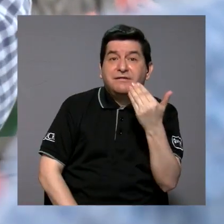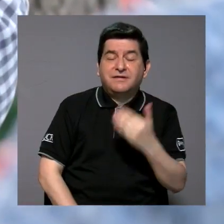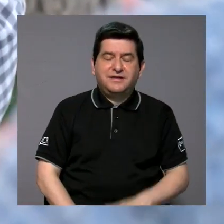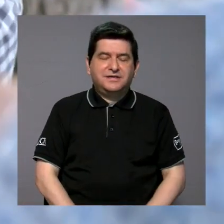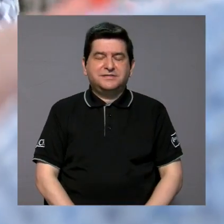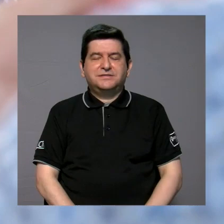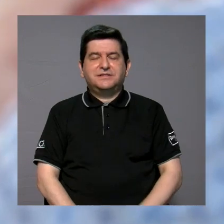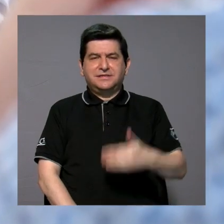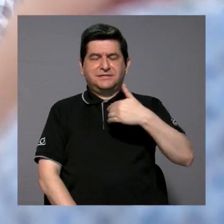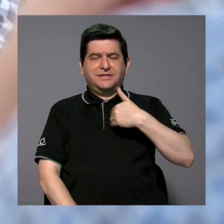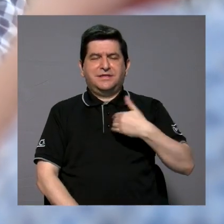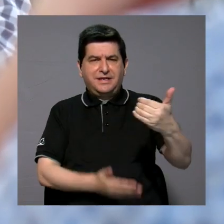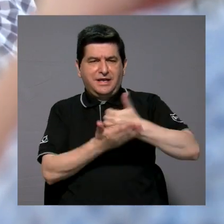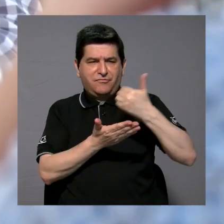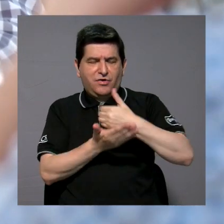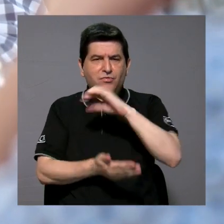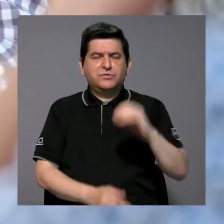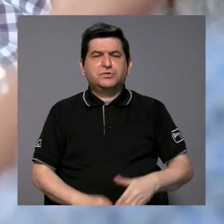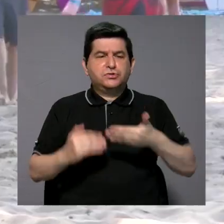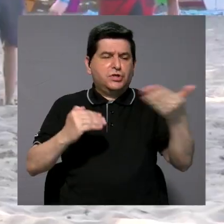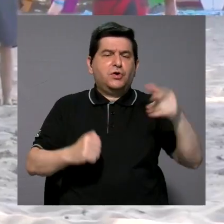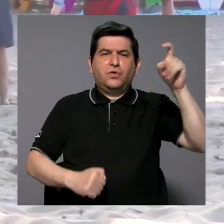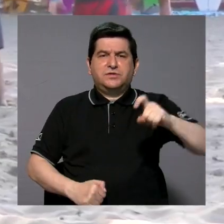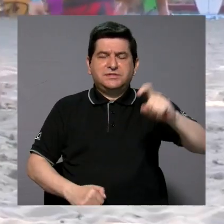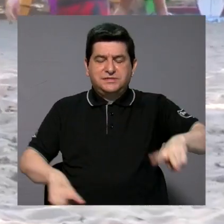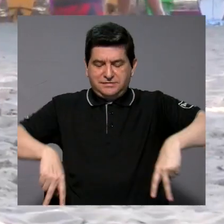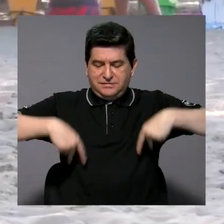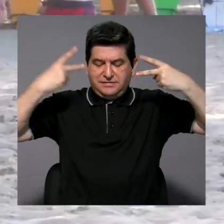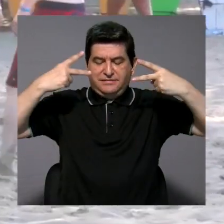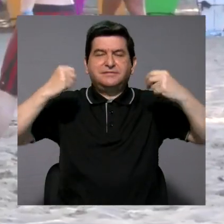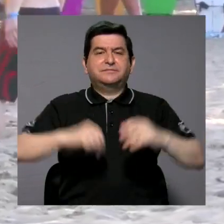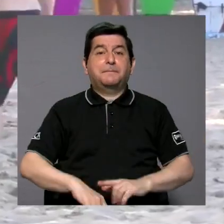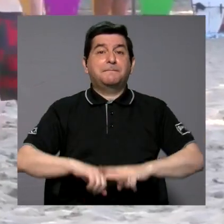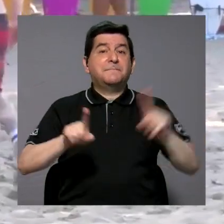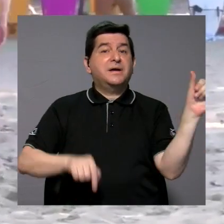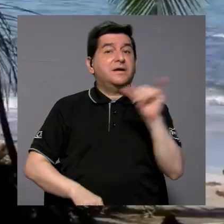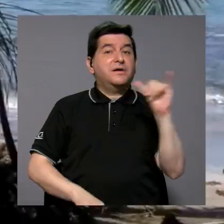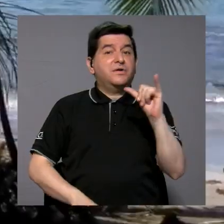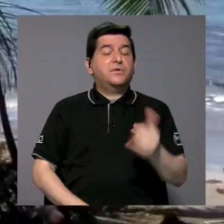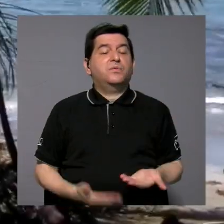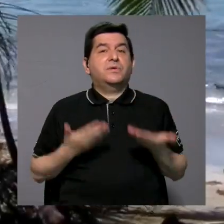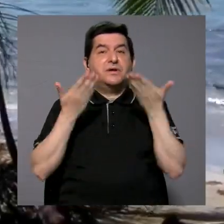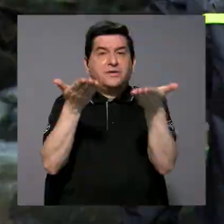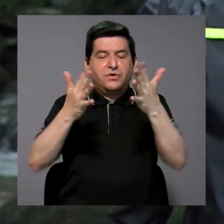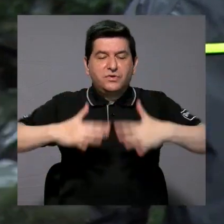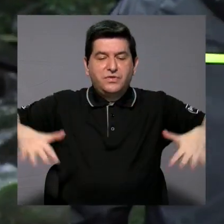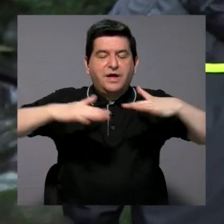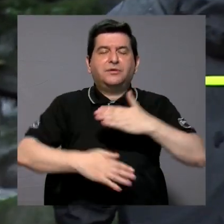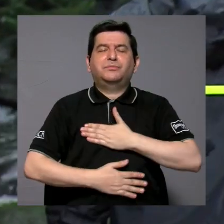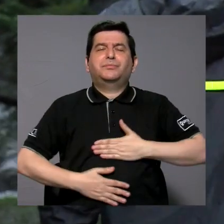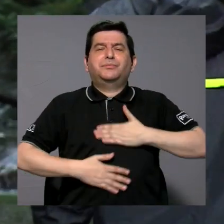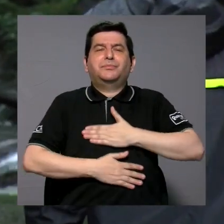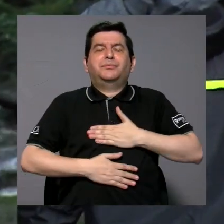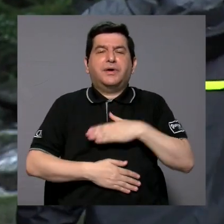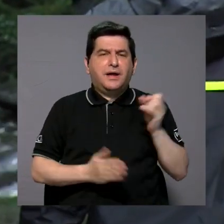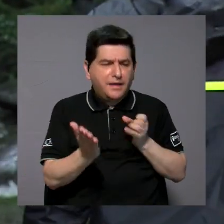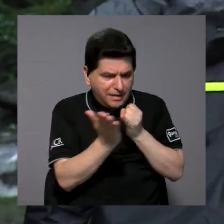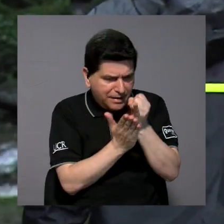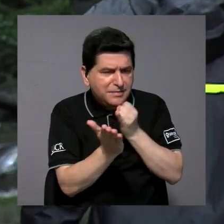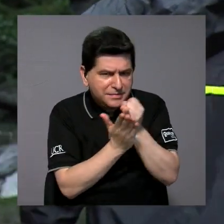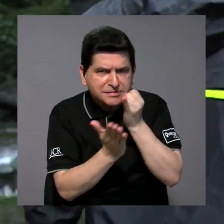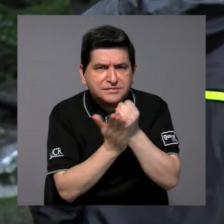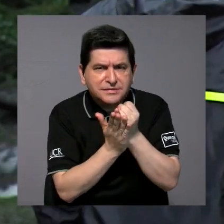bienes necesarios para la vida. Pero también nos proporciona espacios de recreación e investigación que